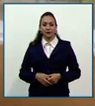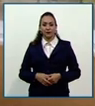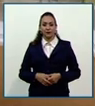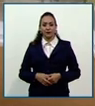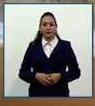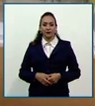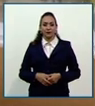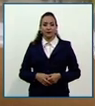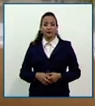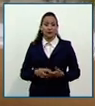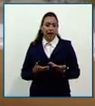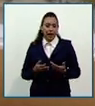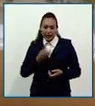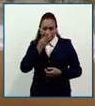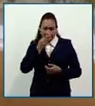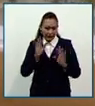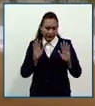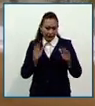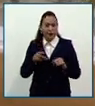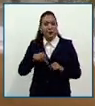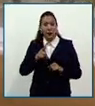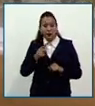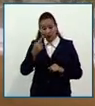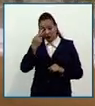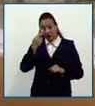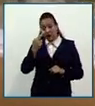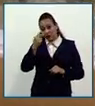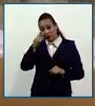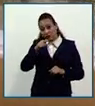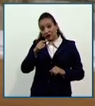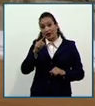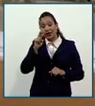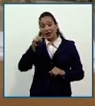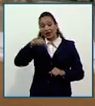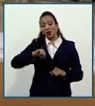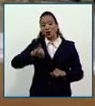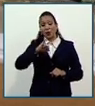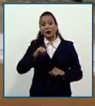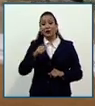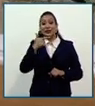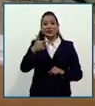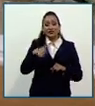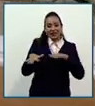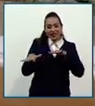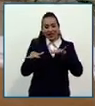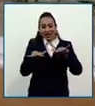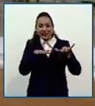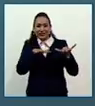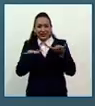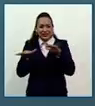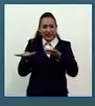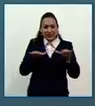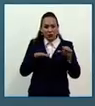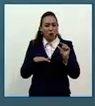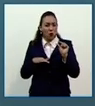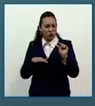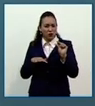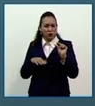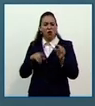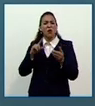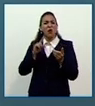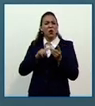Y antes de despedirnos, le damos a conocer que este jueves se han registrado al menos 7 microsismos en la Ciudad de México. El último